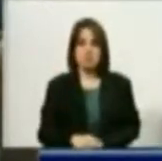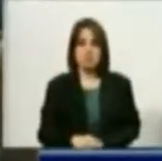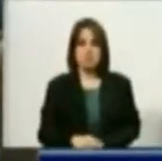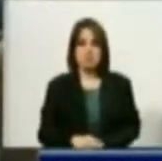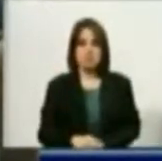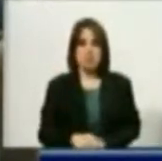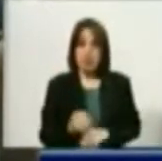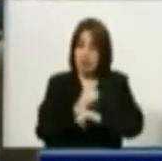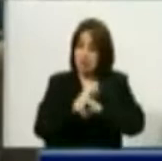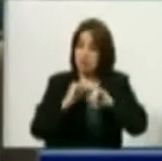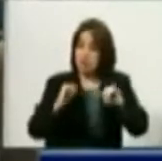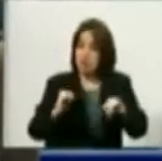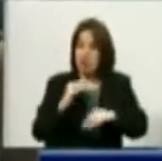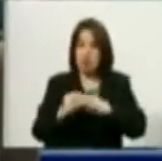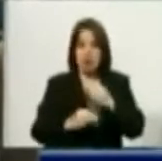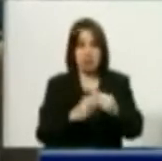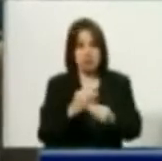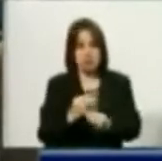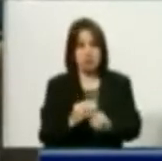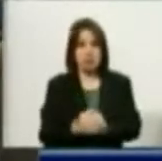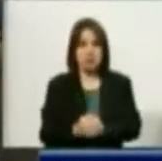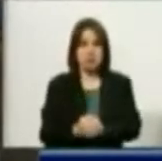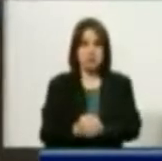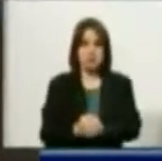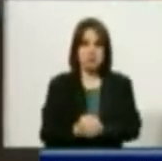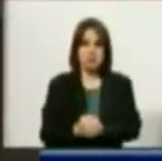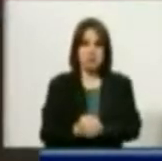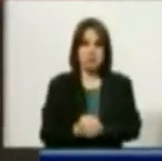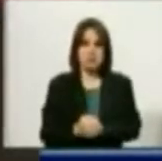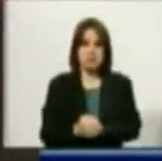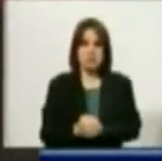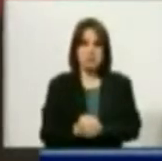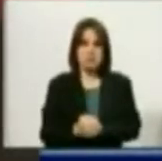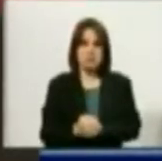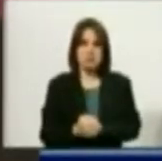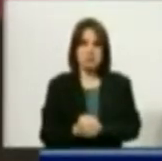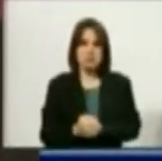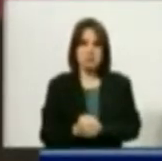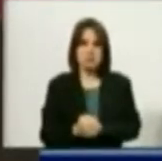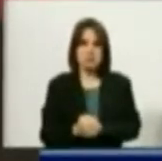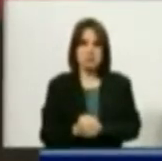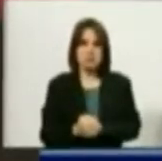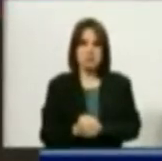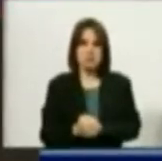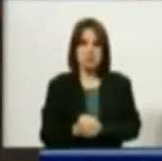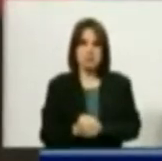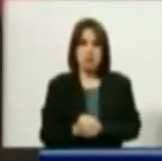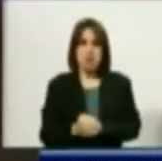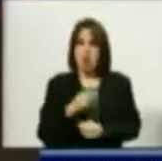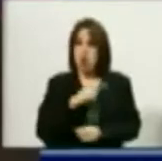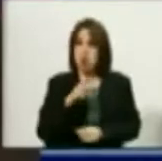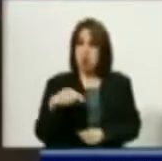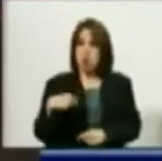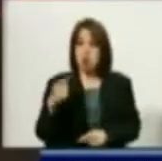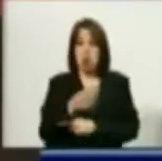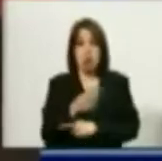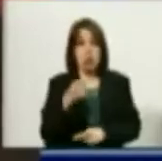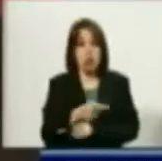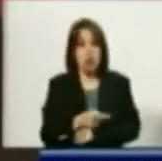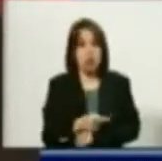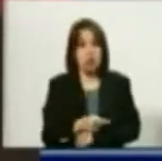va a terminar siendo un gigantesco tigre de papel y nosotros estamos obligados a convertirnos